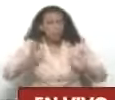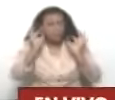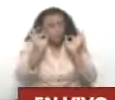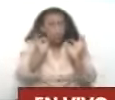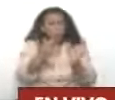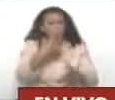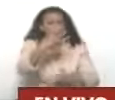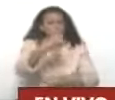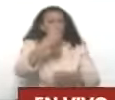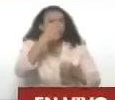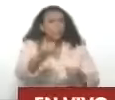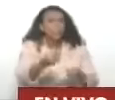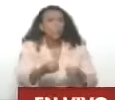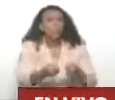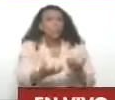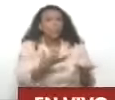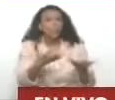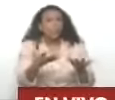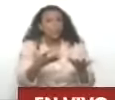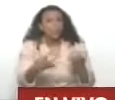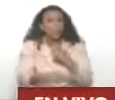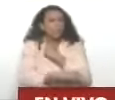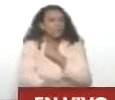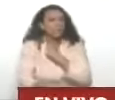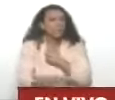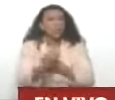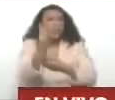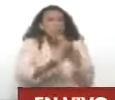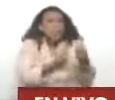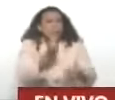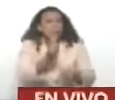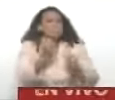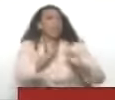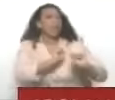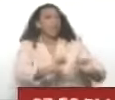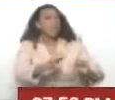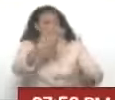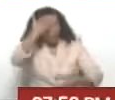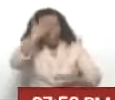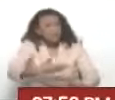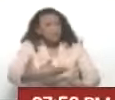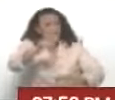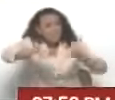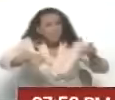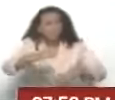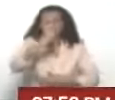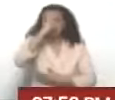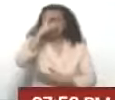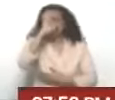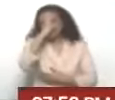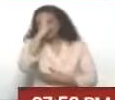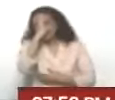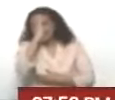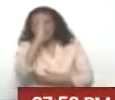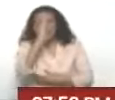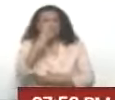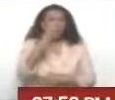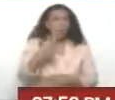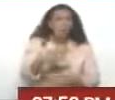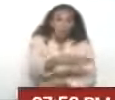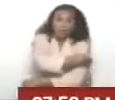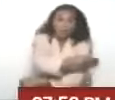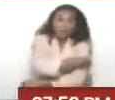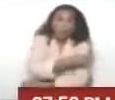grito de fraude. ¿Qué hacer para convencer a los indecisos, a aquellos opositores que